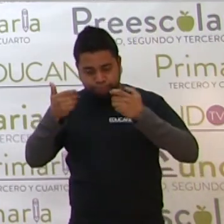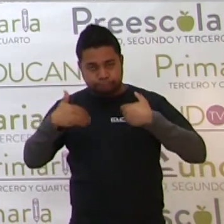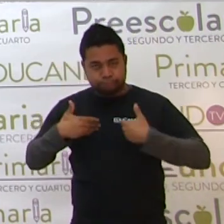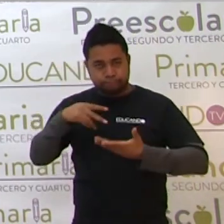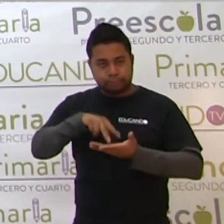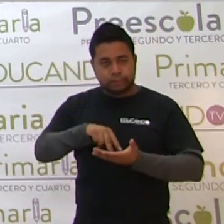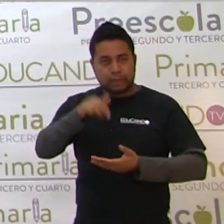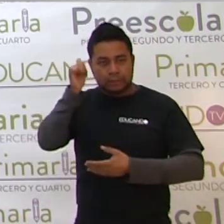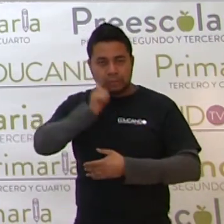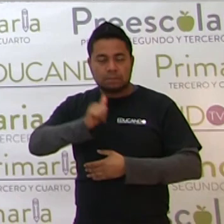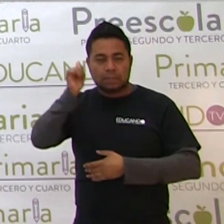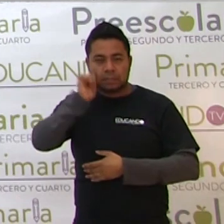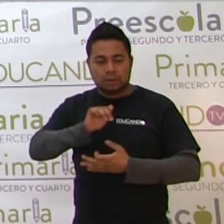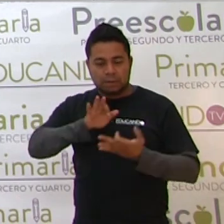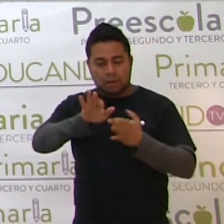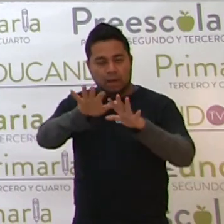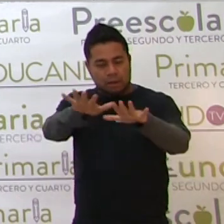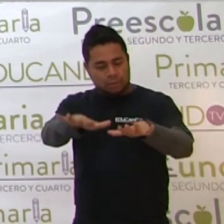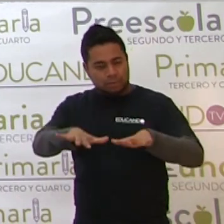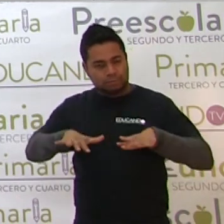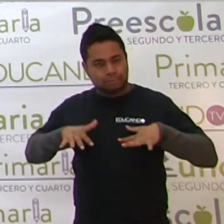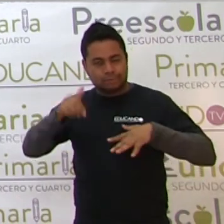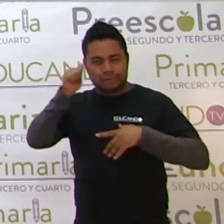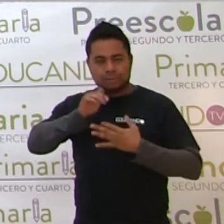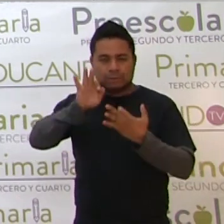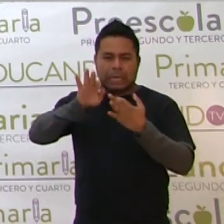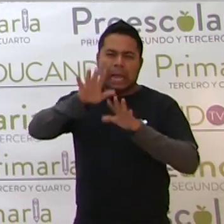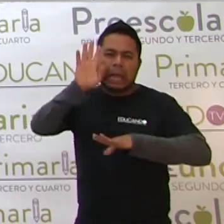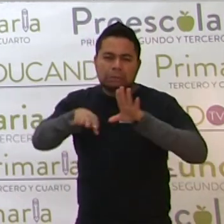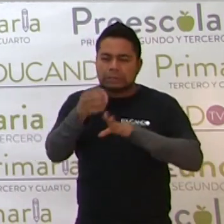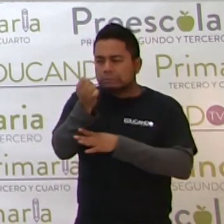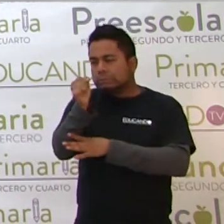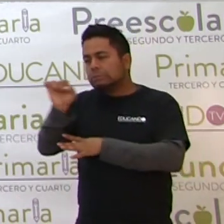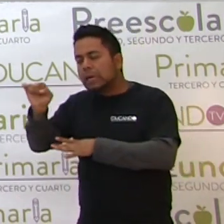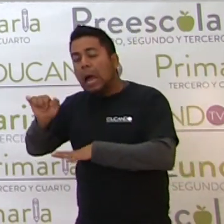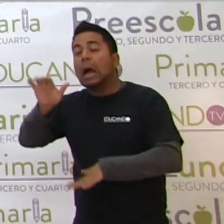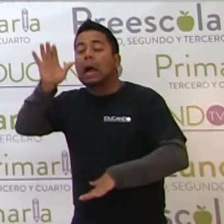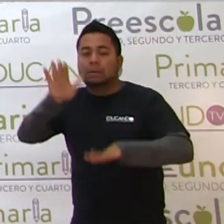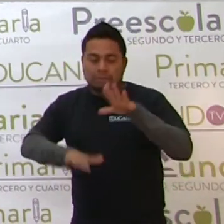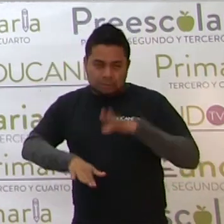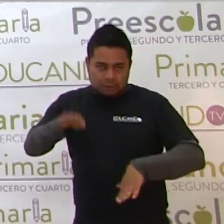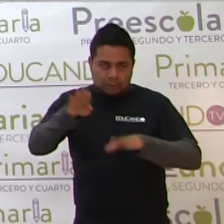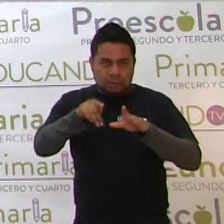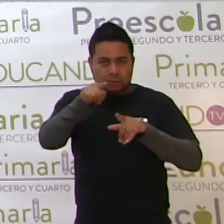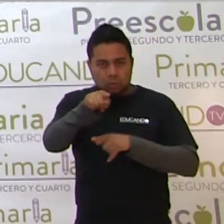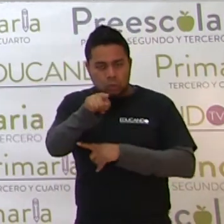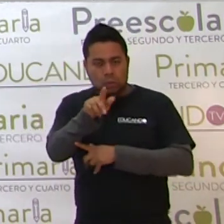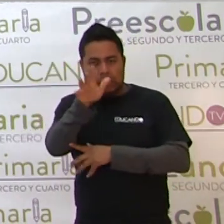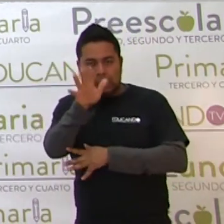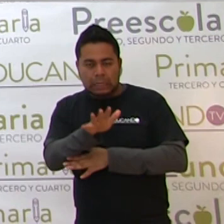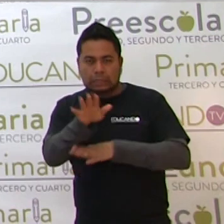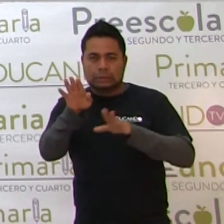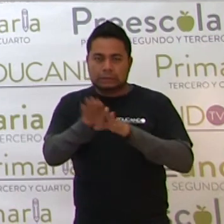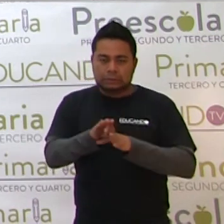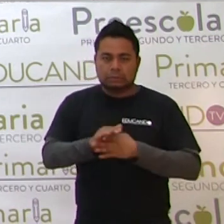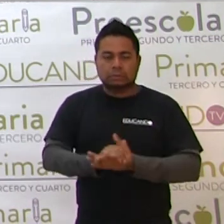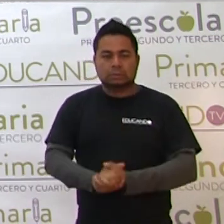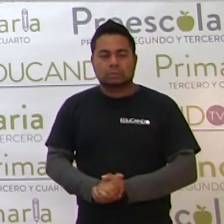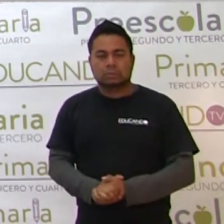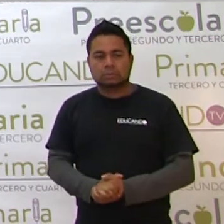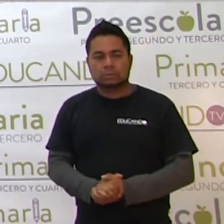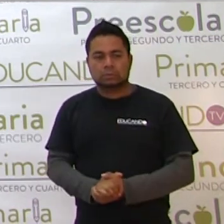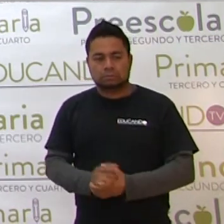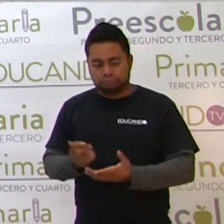dando la cara al público, solamente en algún momento voltear, y que no se escondan manteniendo siempre